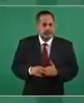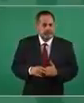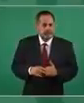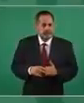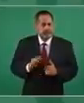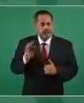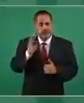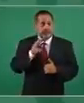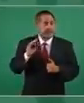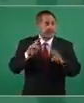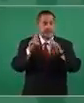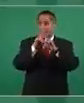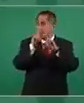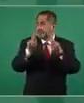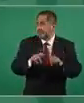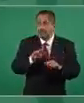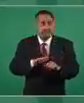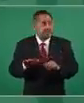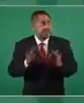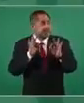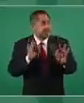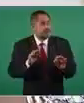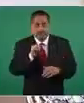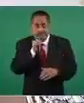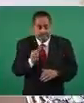terminamos de pacificar a México,